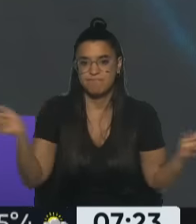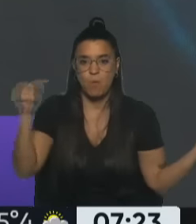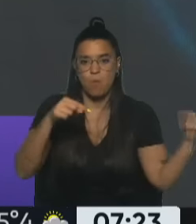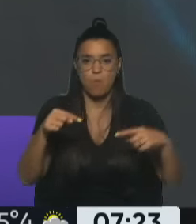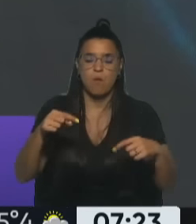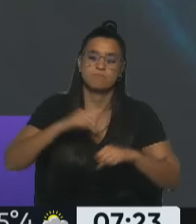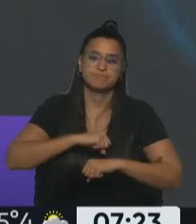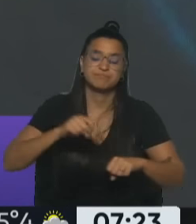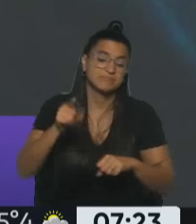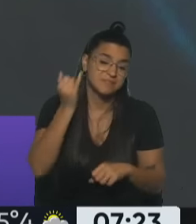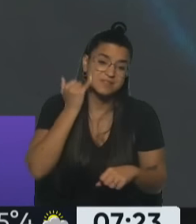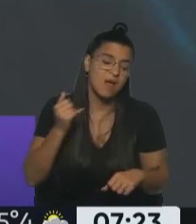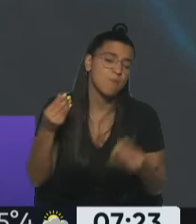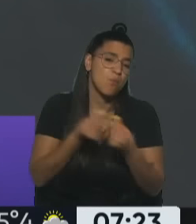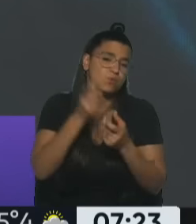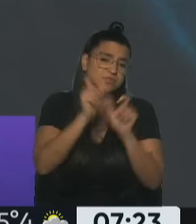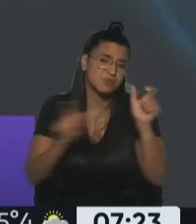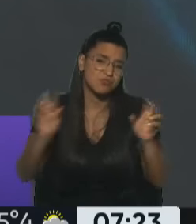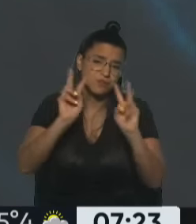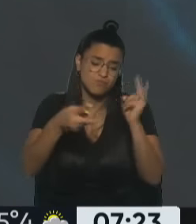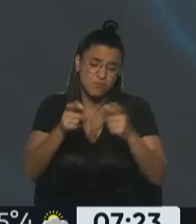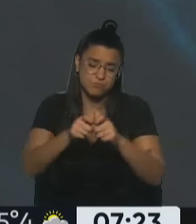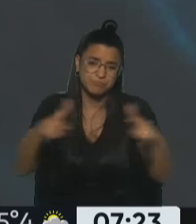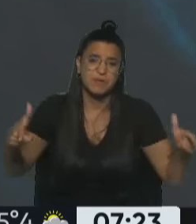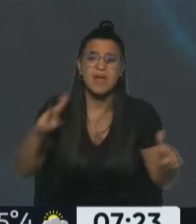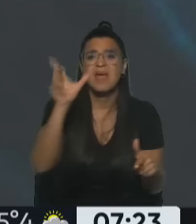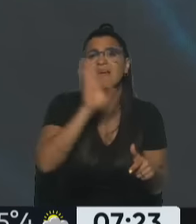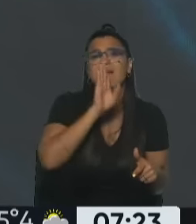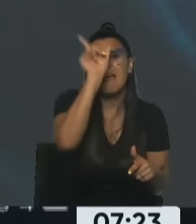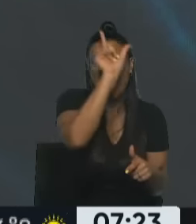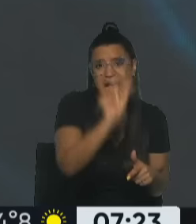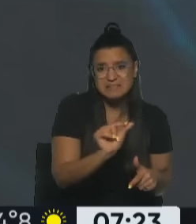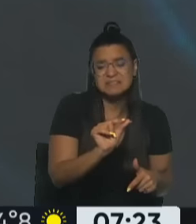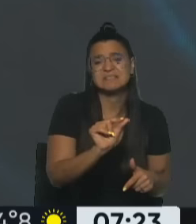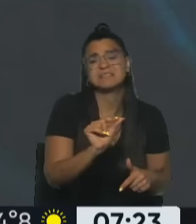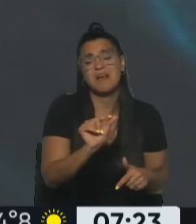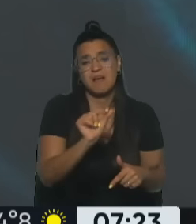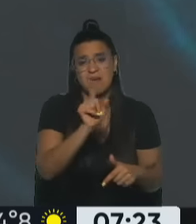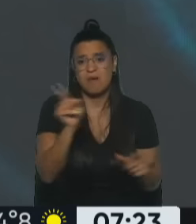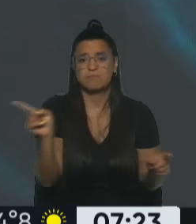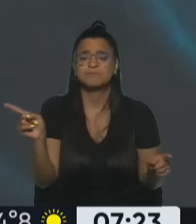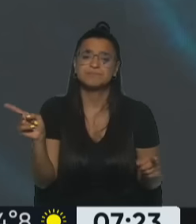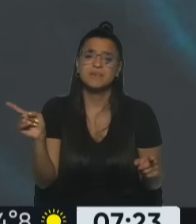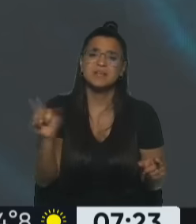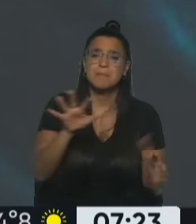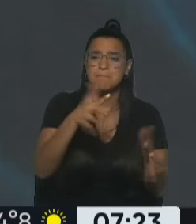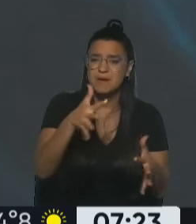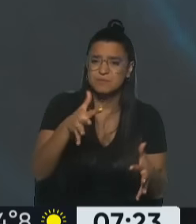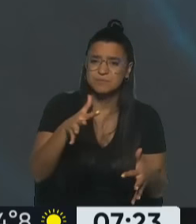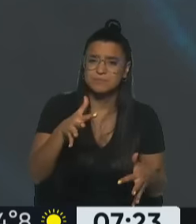reportando decenas de muertos en la Franja de Gaza en las primeras horas de la reanudación del fuego. Hablamos de cerca